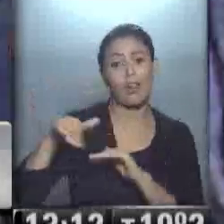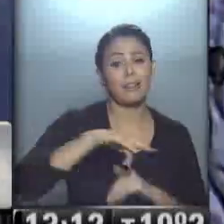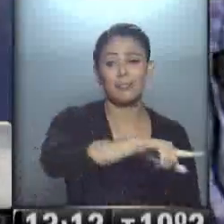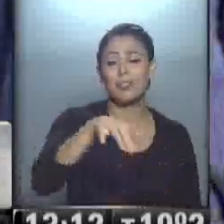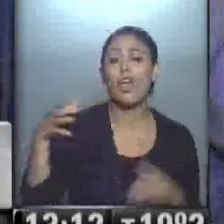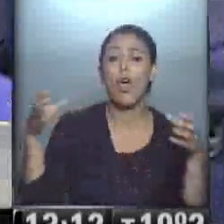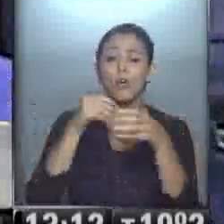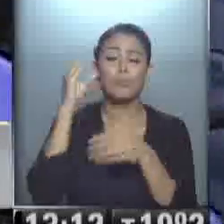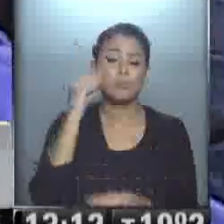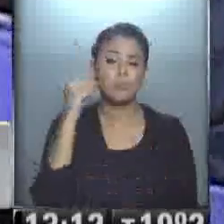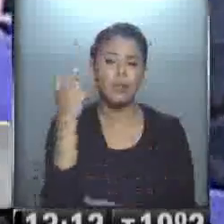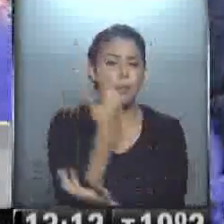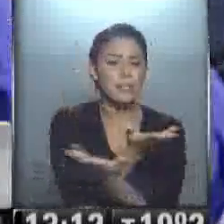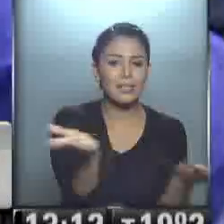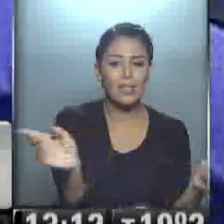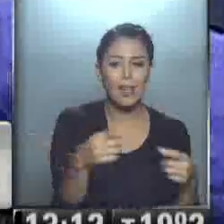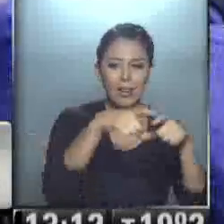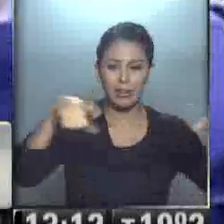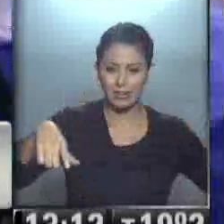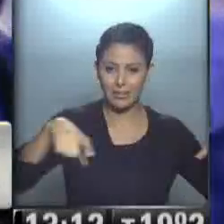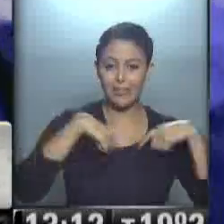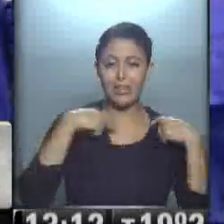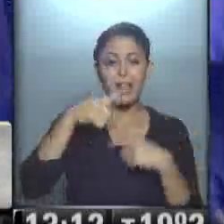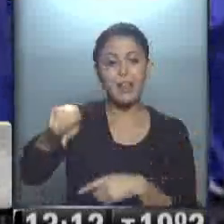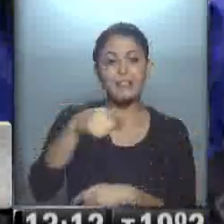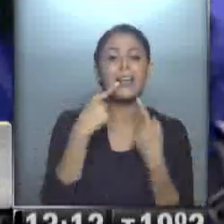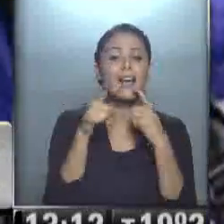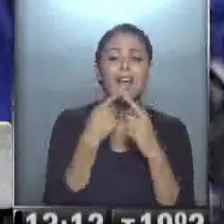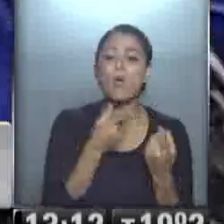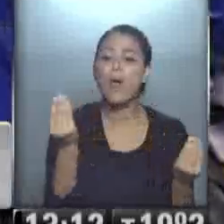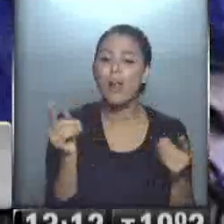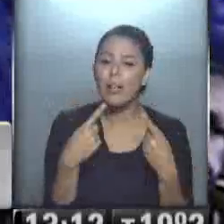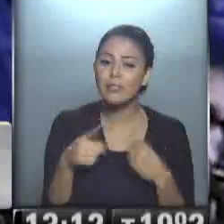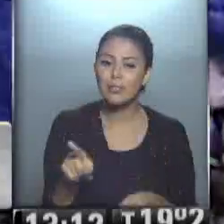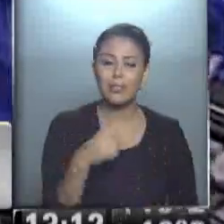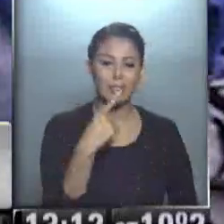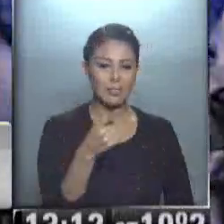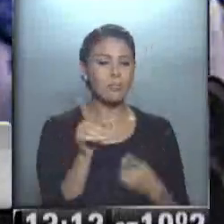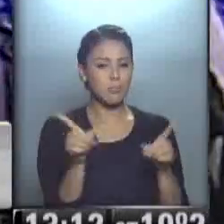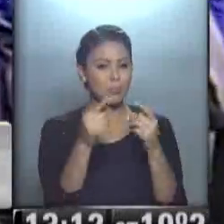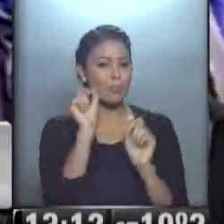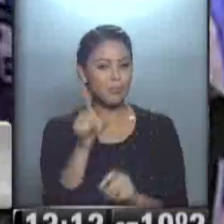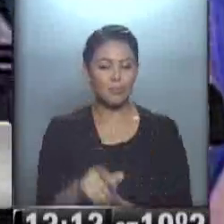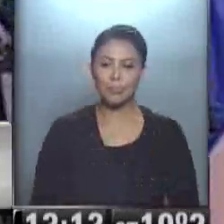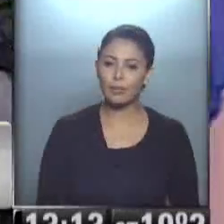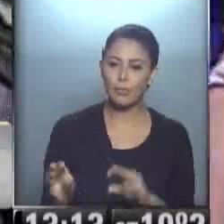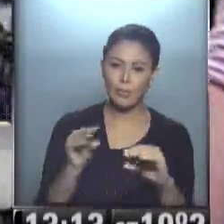grupo británico irlandés se presente en el estadio de Vélez, nos vamos con ellas cantando. A ver, ¿cuál? Midnight Memories, ¿no? Ahí está. Bueno, a ver,